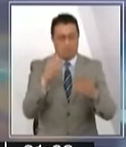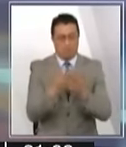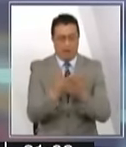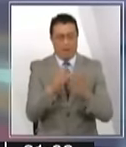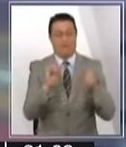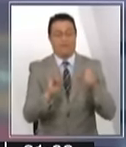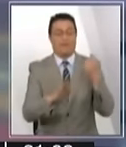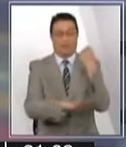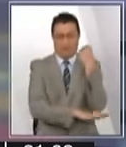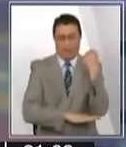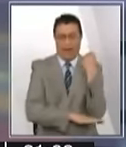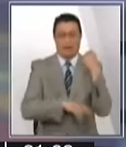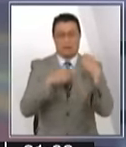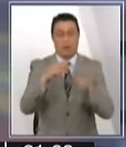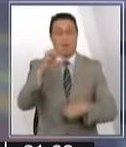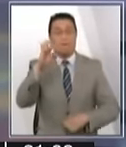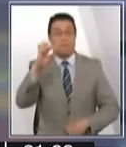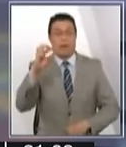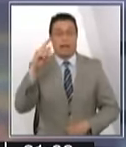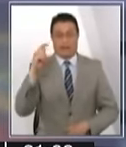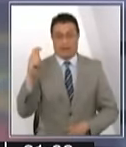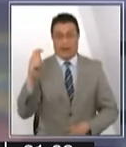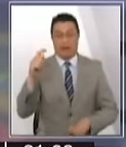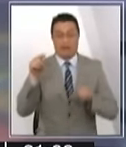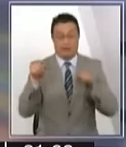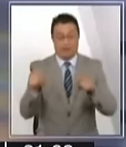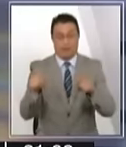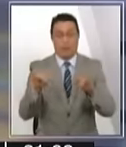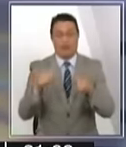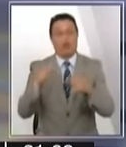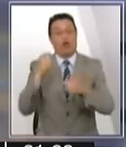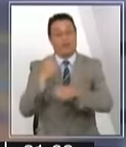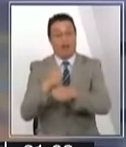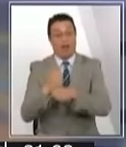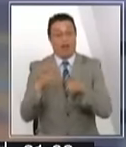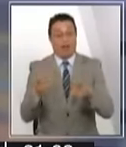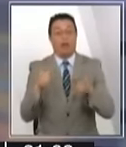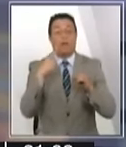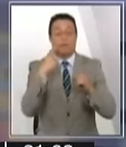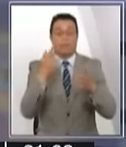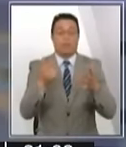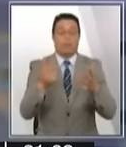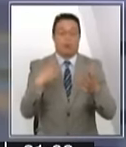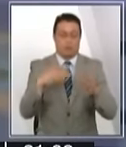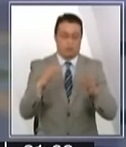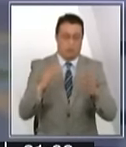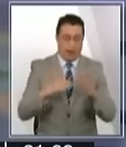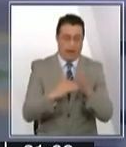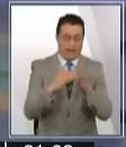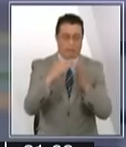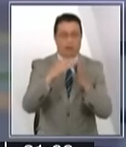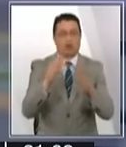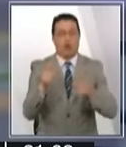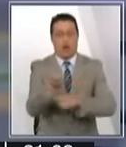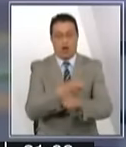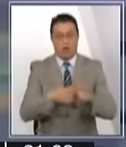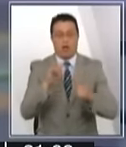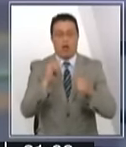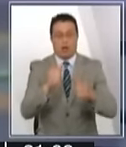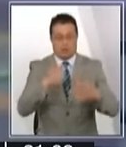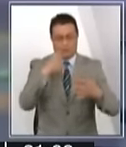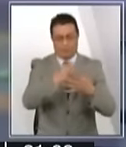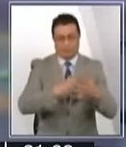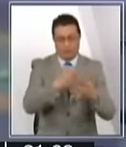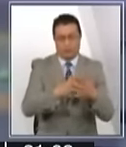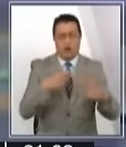sindicatos, el PT dio una estabilidad inédita a Brasil en un periodo marcado por el crecimiento económico y el combate frontal a la